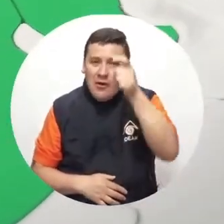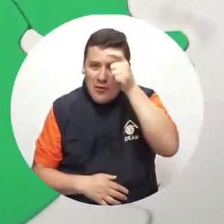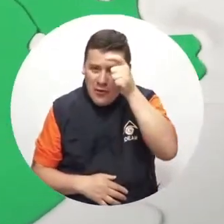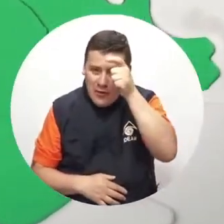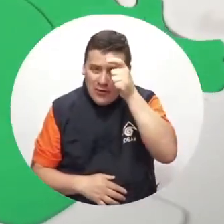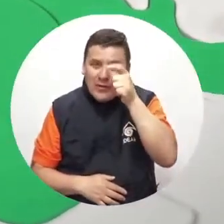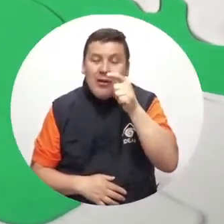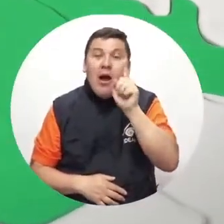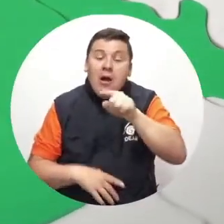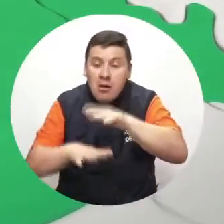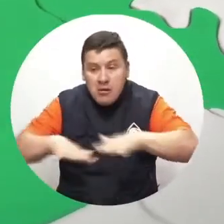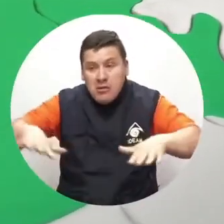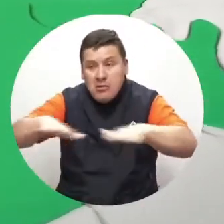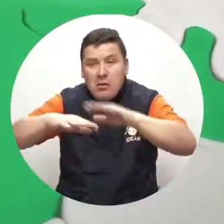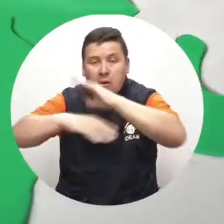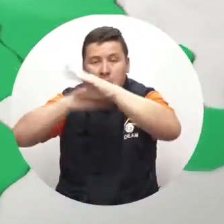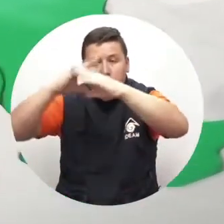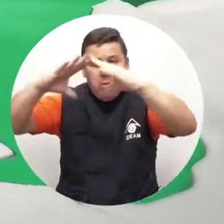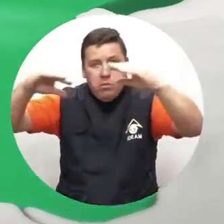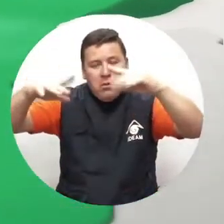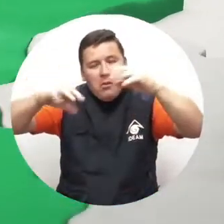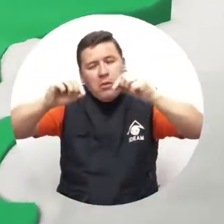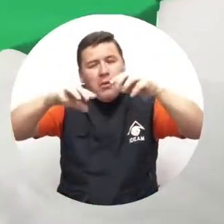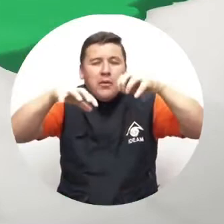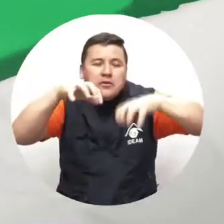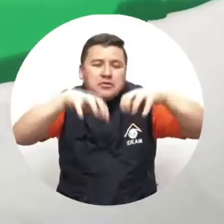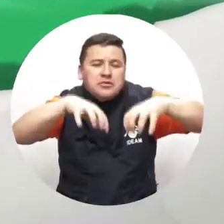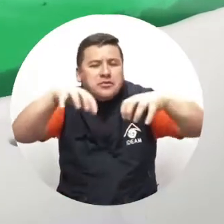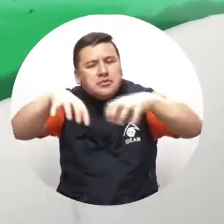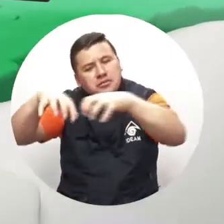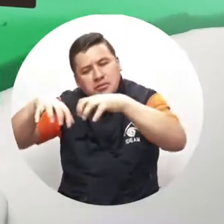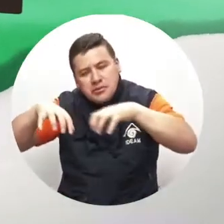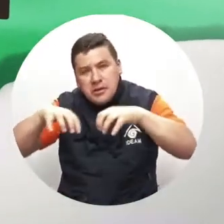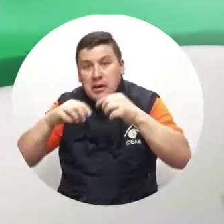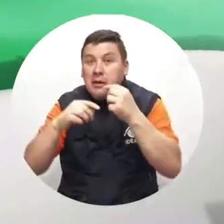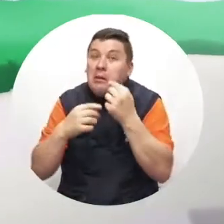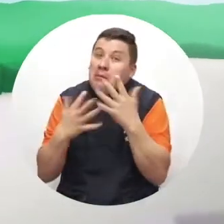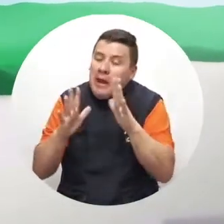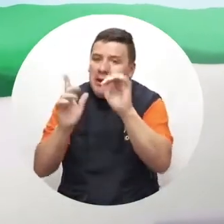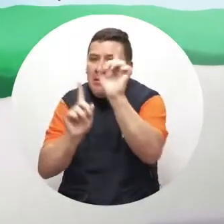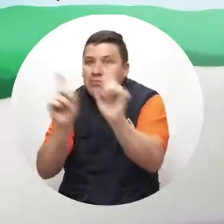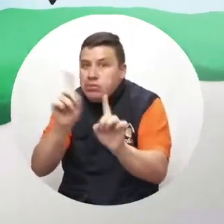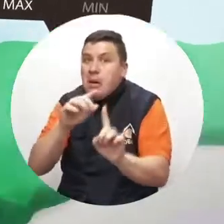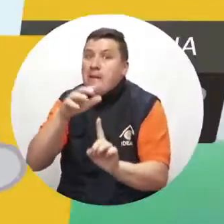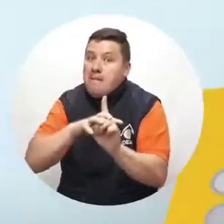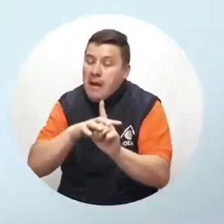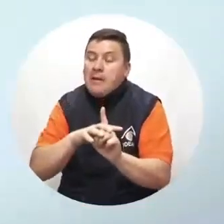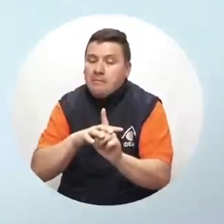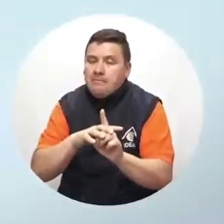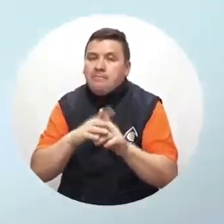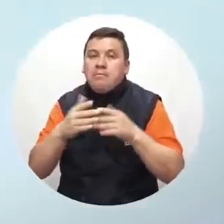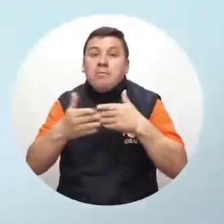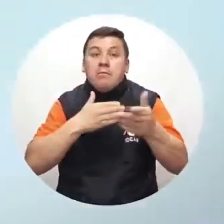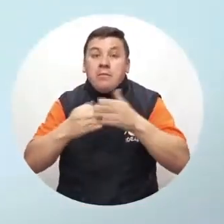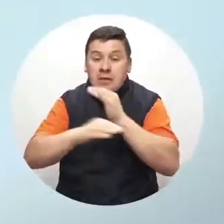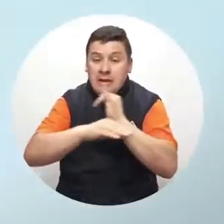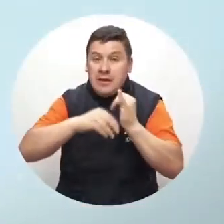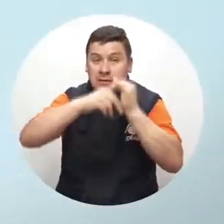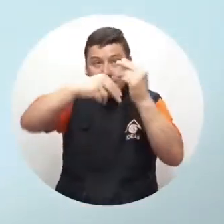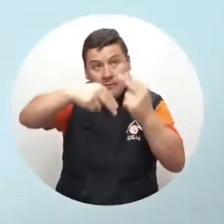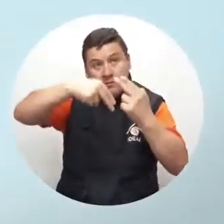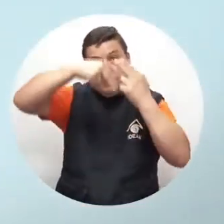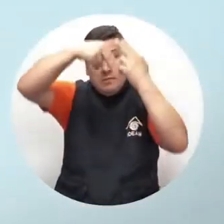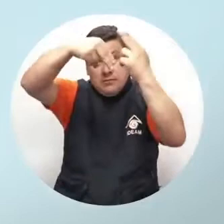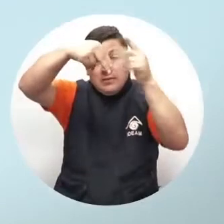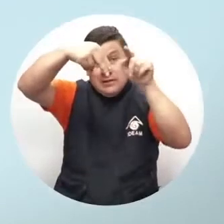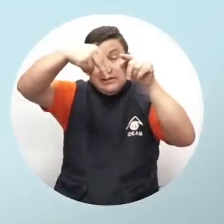Bolívar, Cesar y Córdoba. En el resto de la zona habrá cielo nublado con lloviznas y no serán sorpresa algunas descargas eléctricas. A la